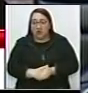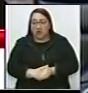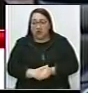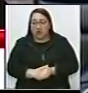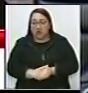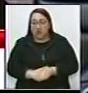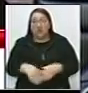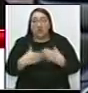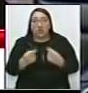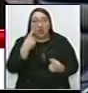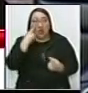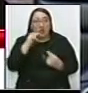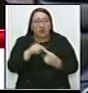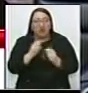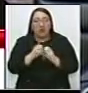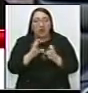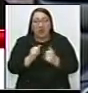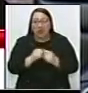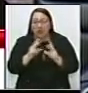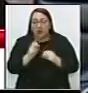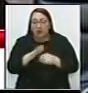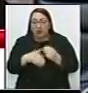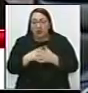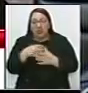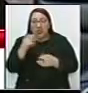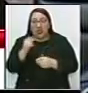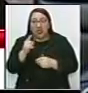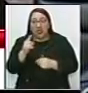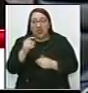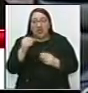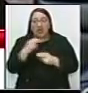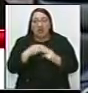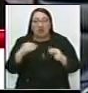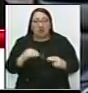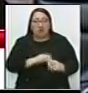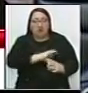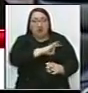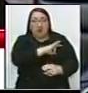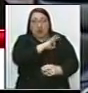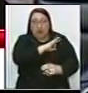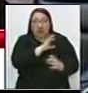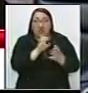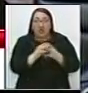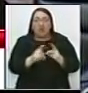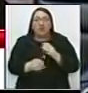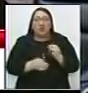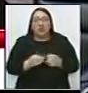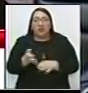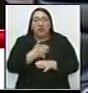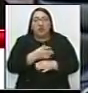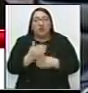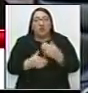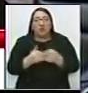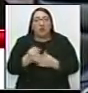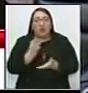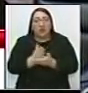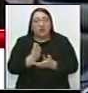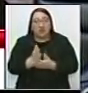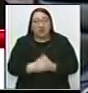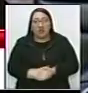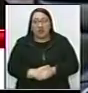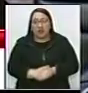dado objetivos en el tema de los criterios de la meritocracia. Se ha dicho cuál es el proceso